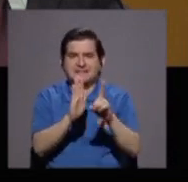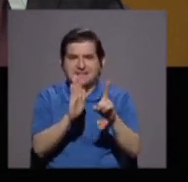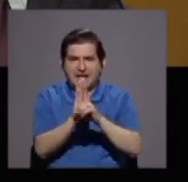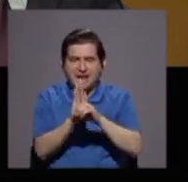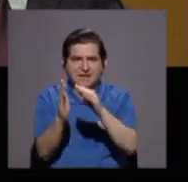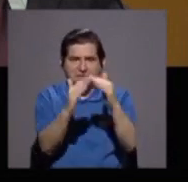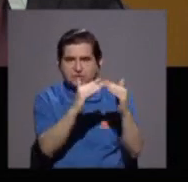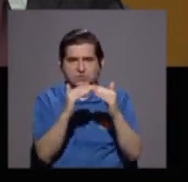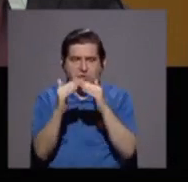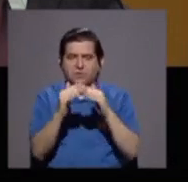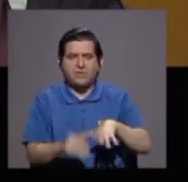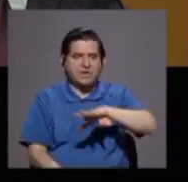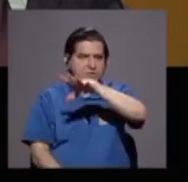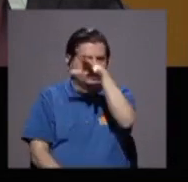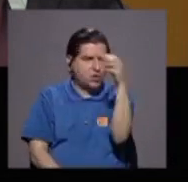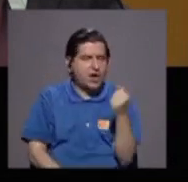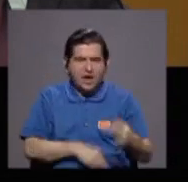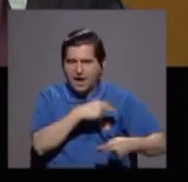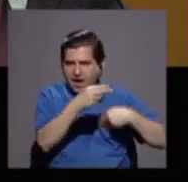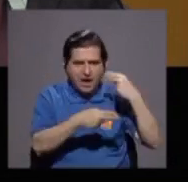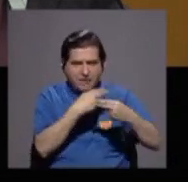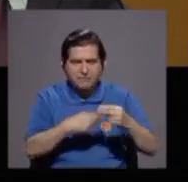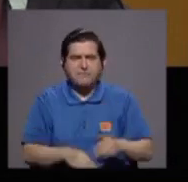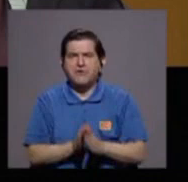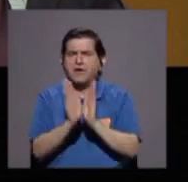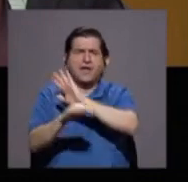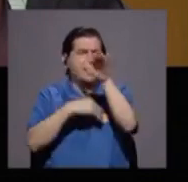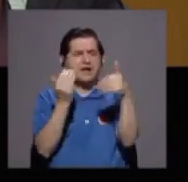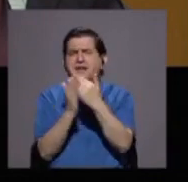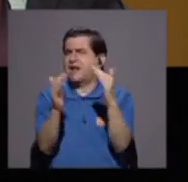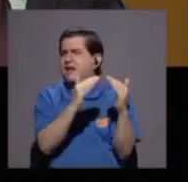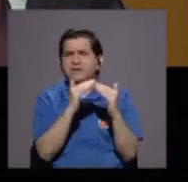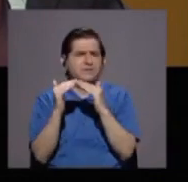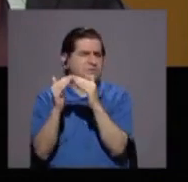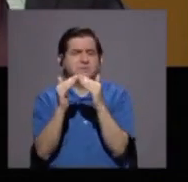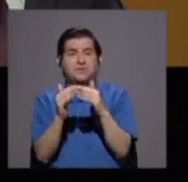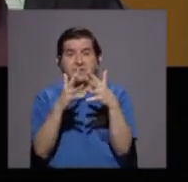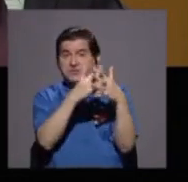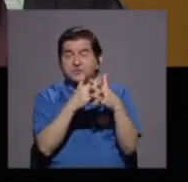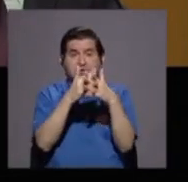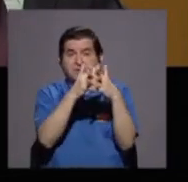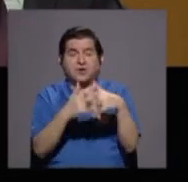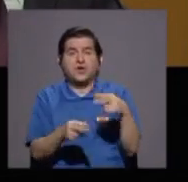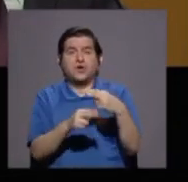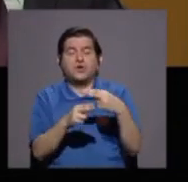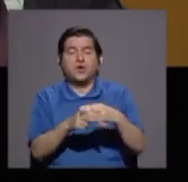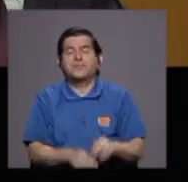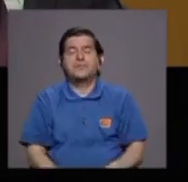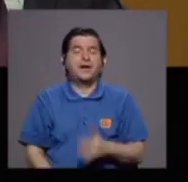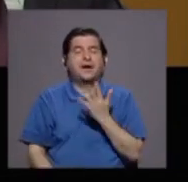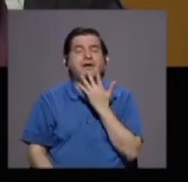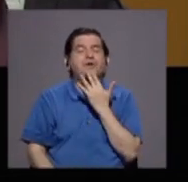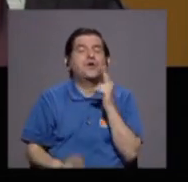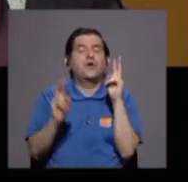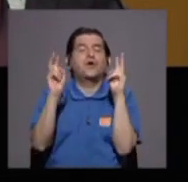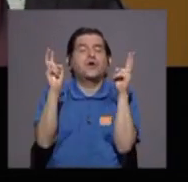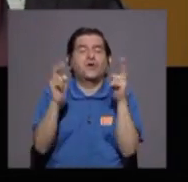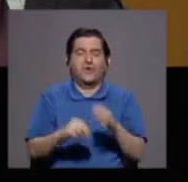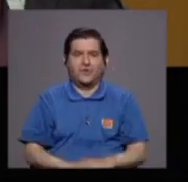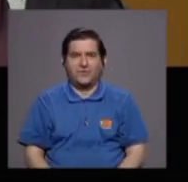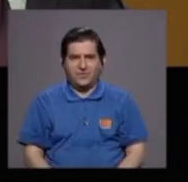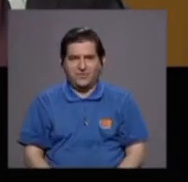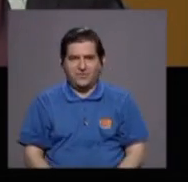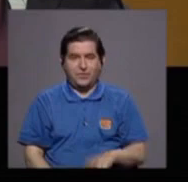de la población afrodescendiente y en general de toda la población que en Estados Unidos llaman de color, que es Nosotros, aquella don que no es